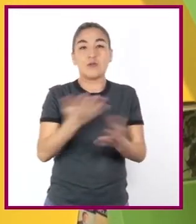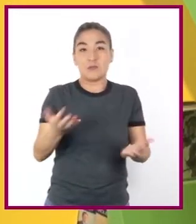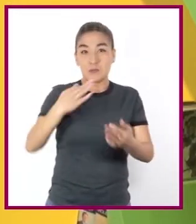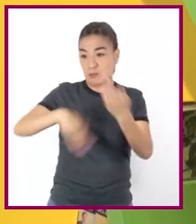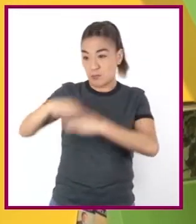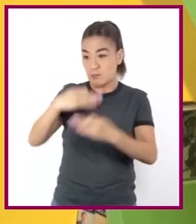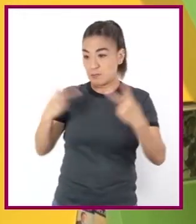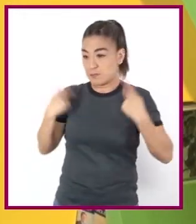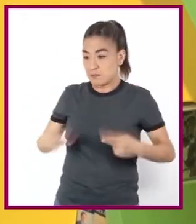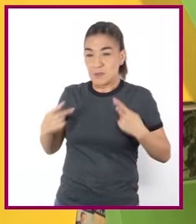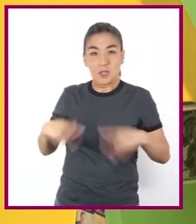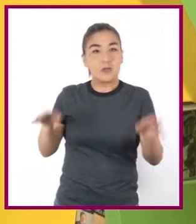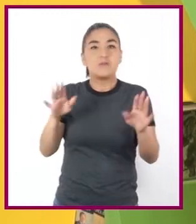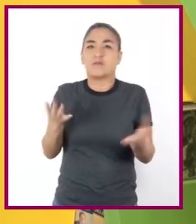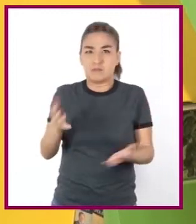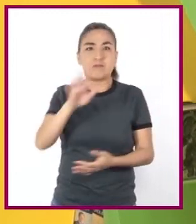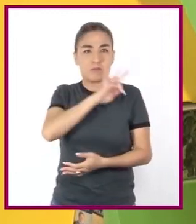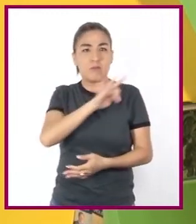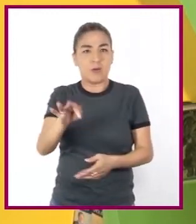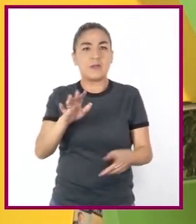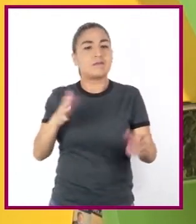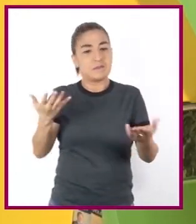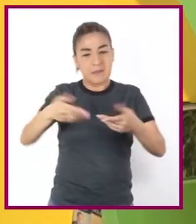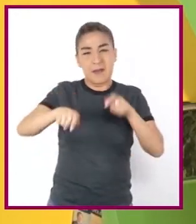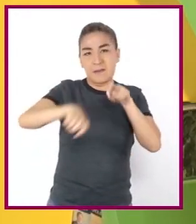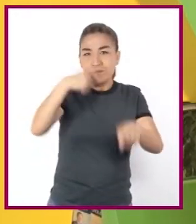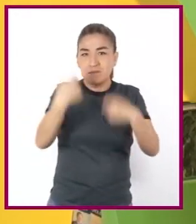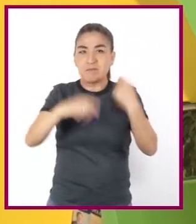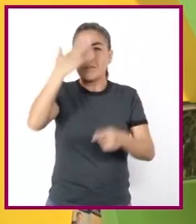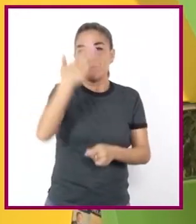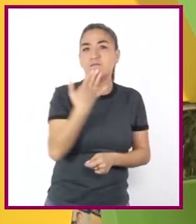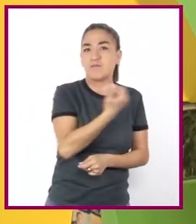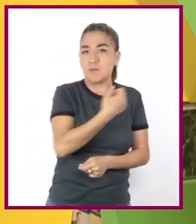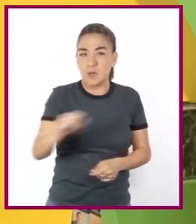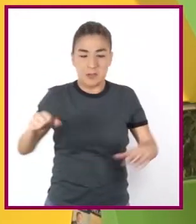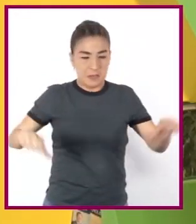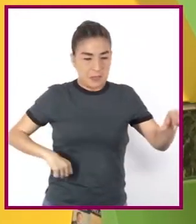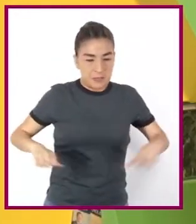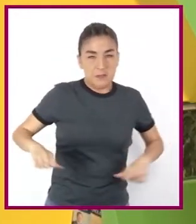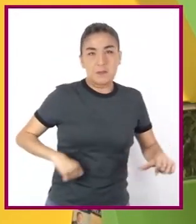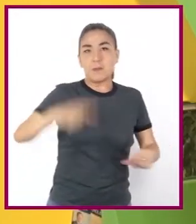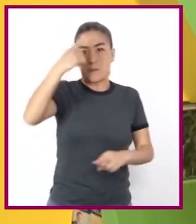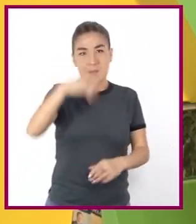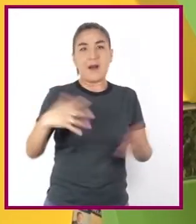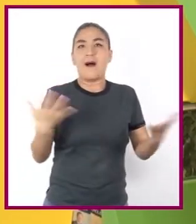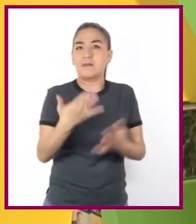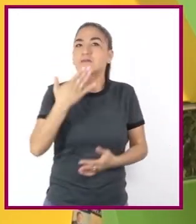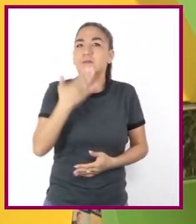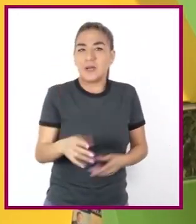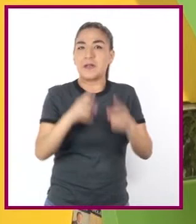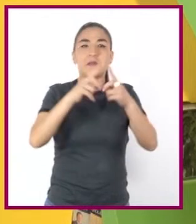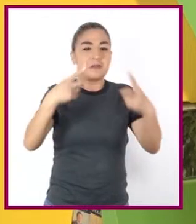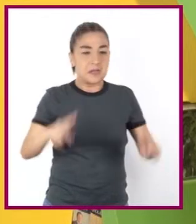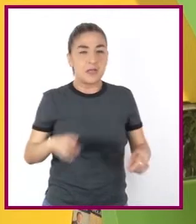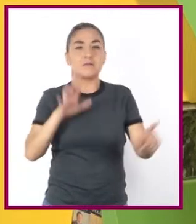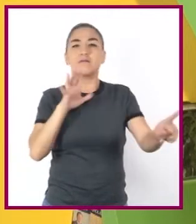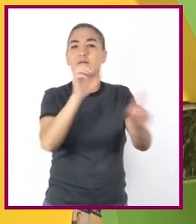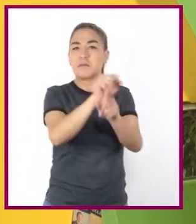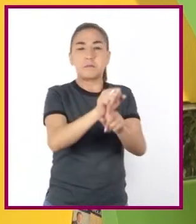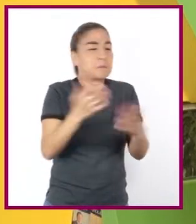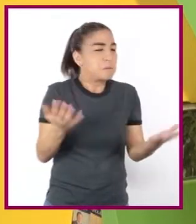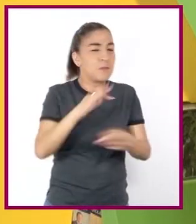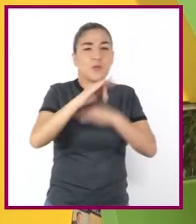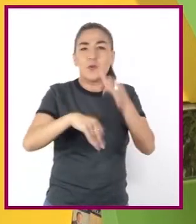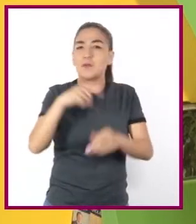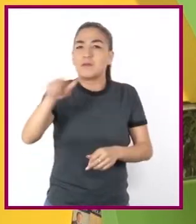los seres humanos tenemos capacidades, habilidades y aptitudes para desarrollarnos y desempeñarnos donde